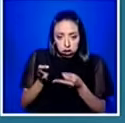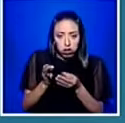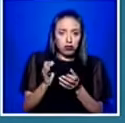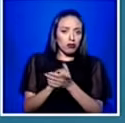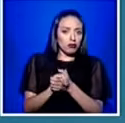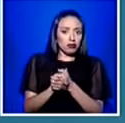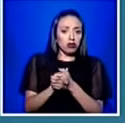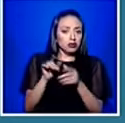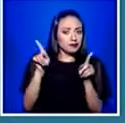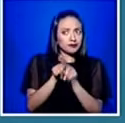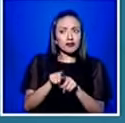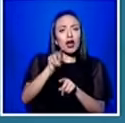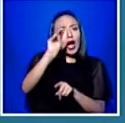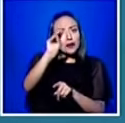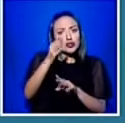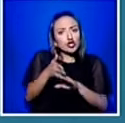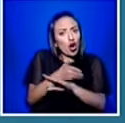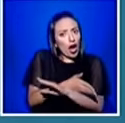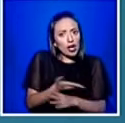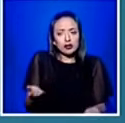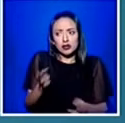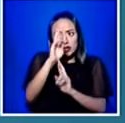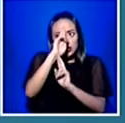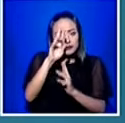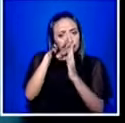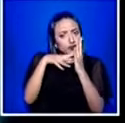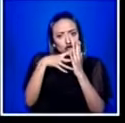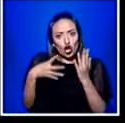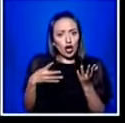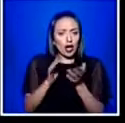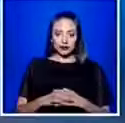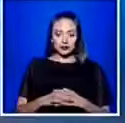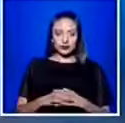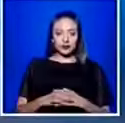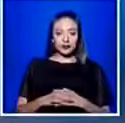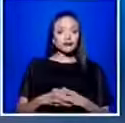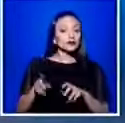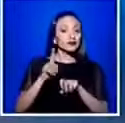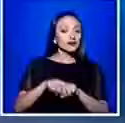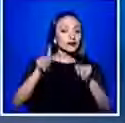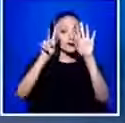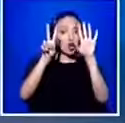pasa con la luz. Avisen y respeten también los horarios. Nos despedimos desde